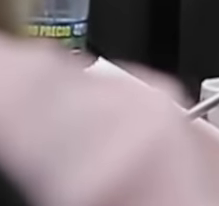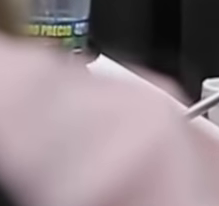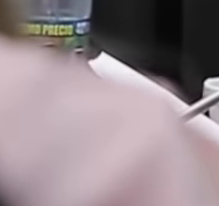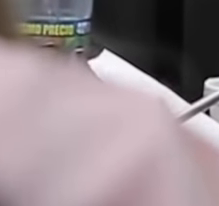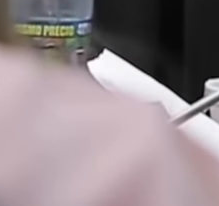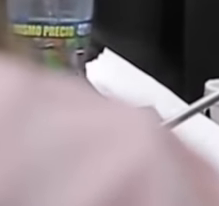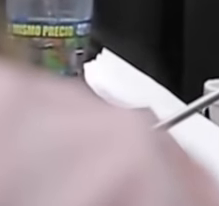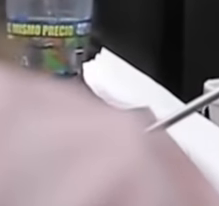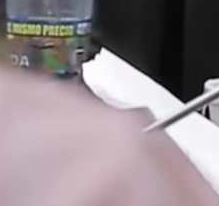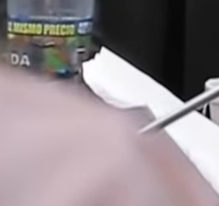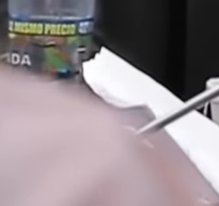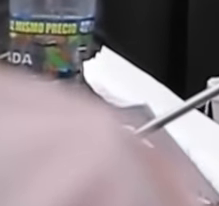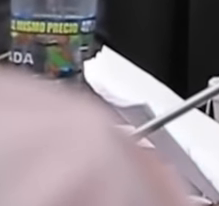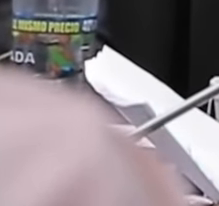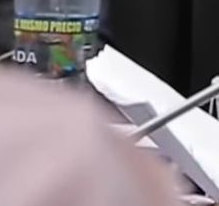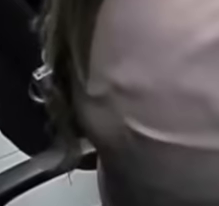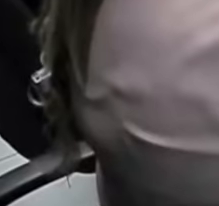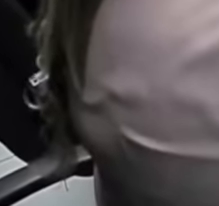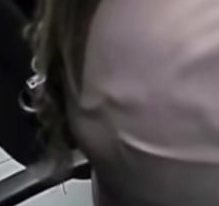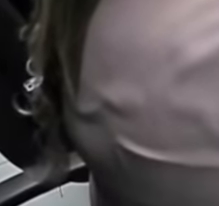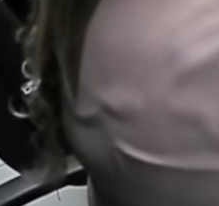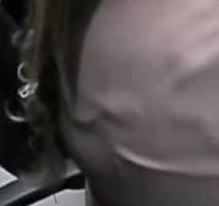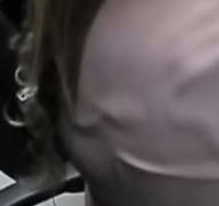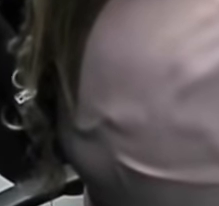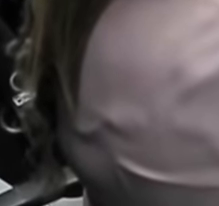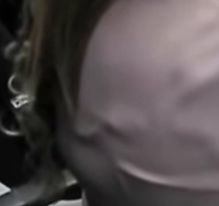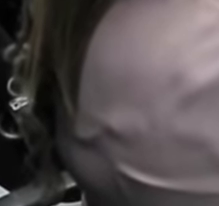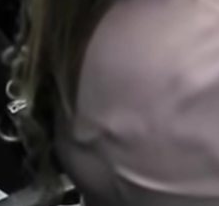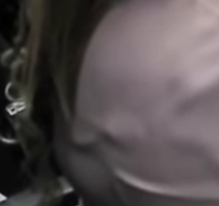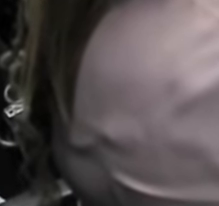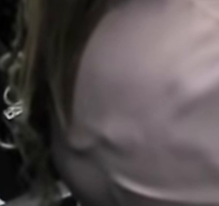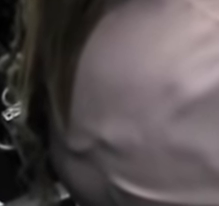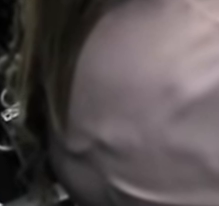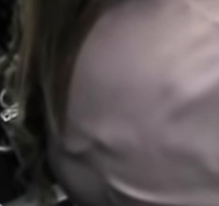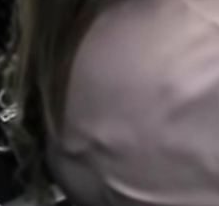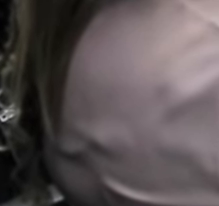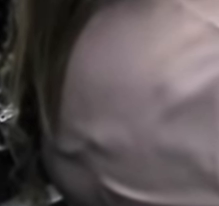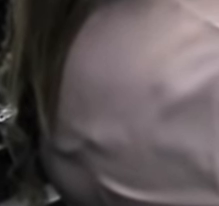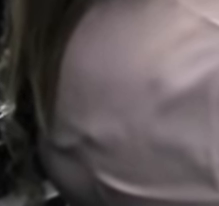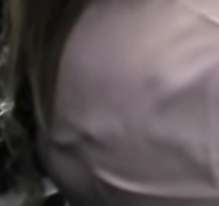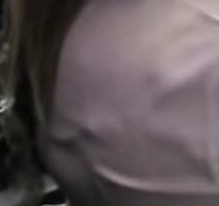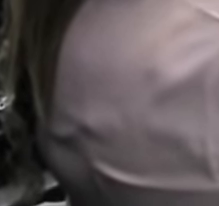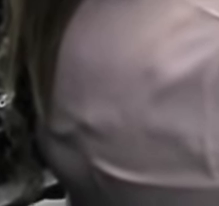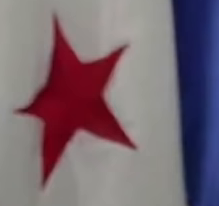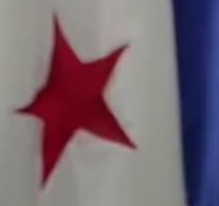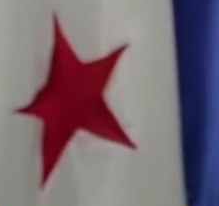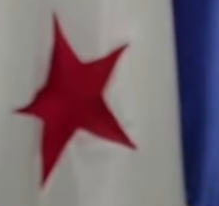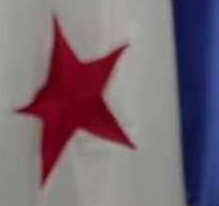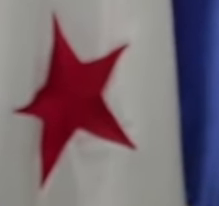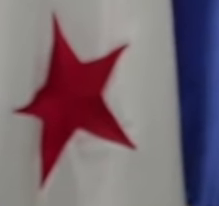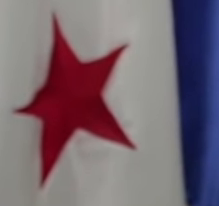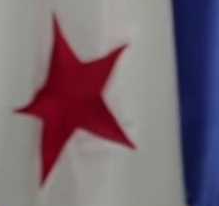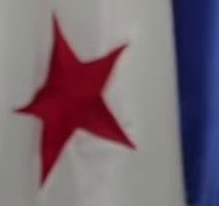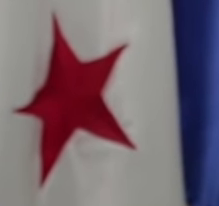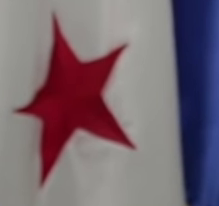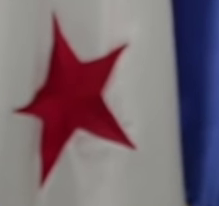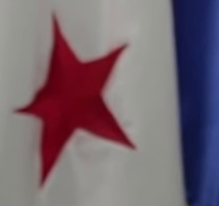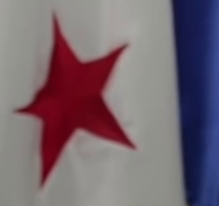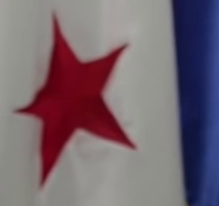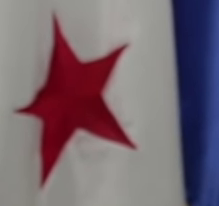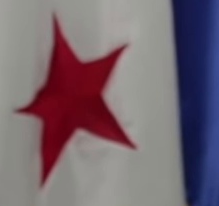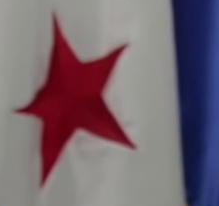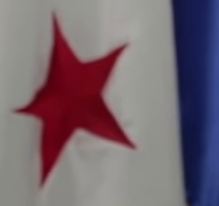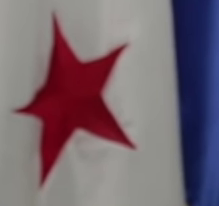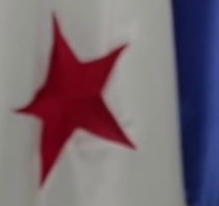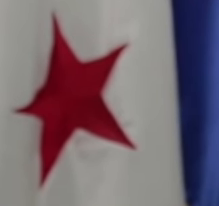con visión de futuro para impulsar todas aquellas iniciativas encaminadas acorde a los nuevos tiempos buscamos trabajar en